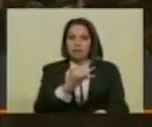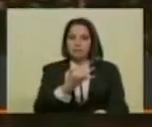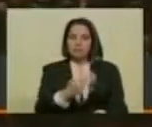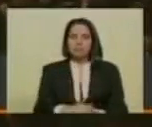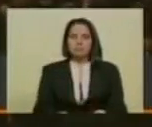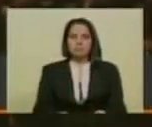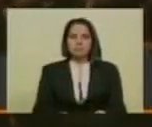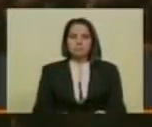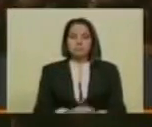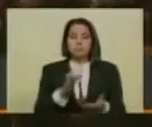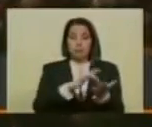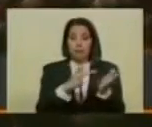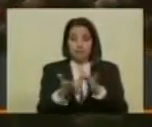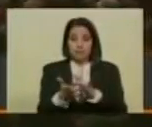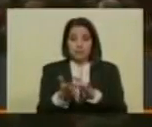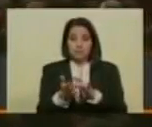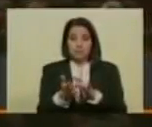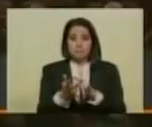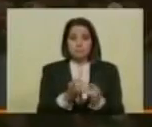Abril